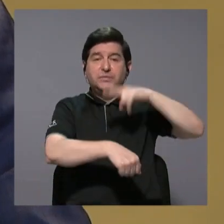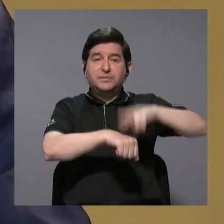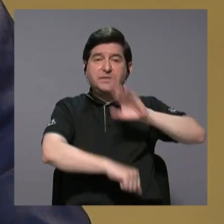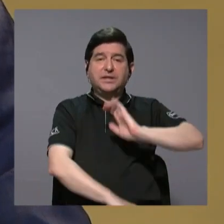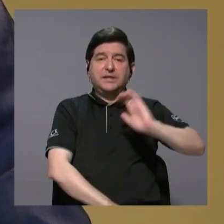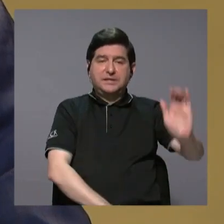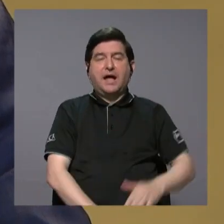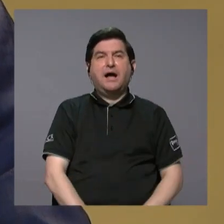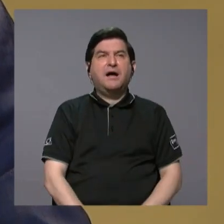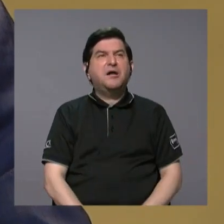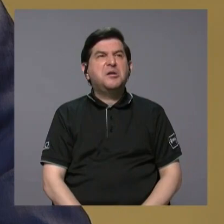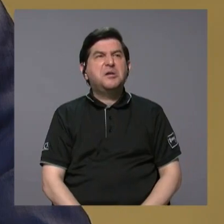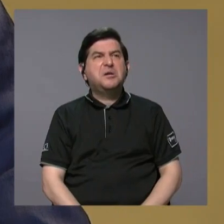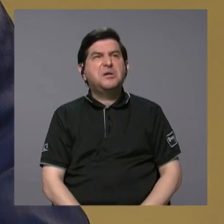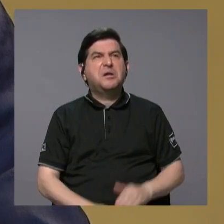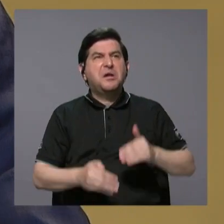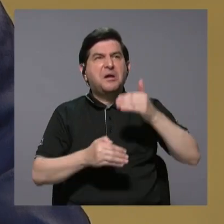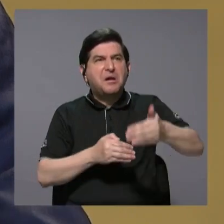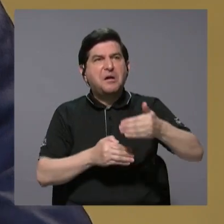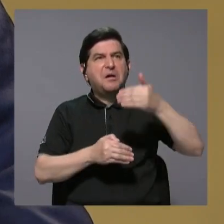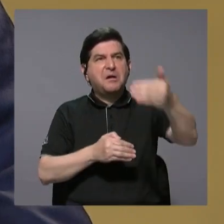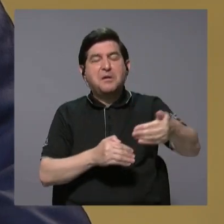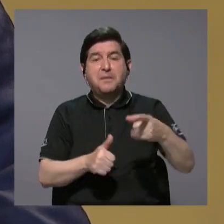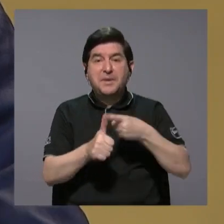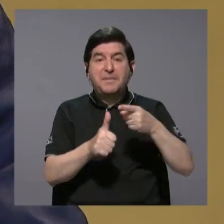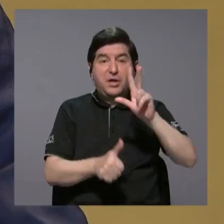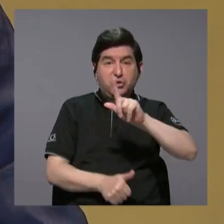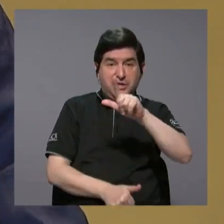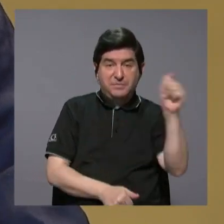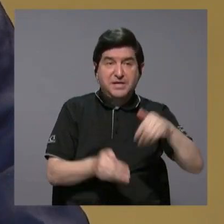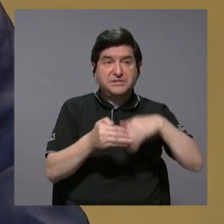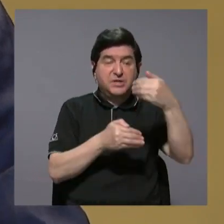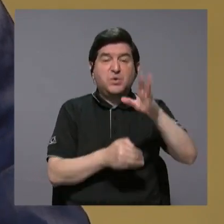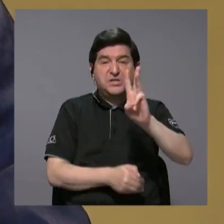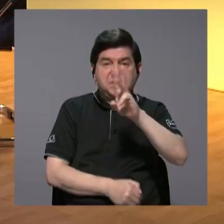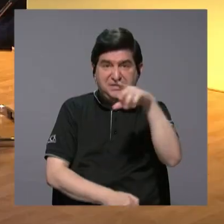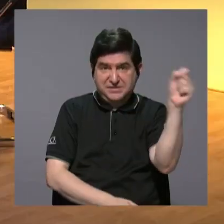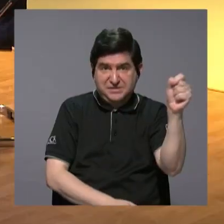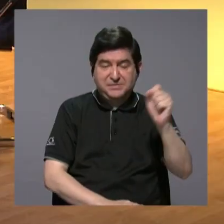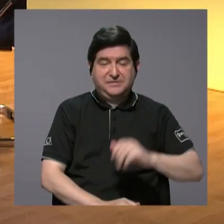Niños cada cierto tiempo, primero cada 3 meses, luego cada 6 meses.